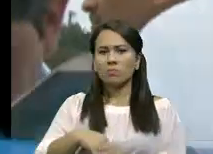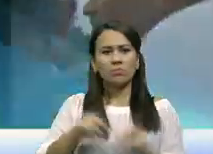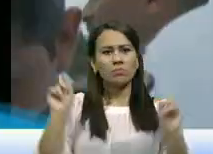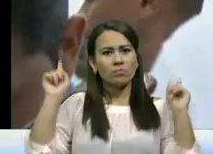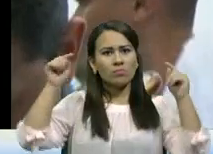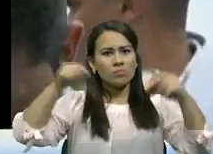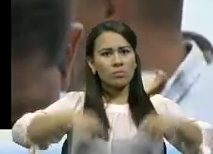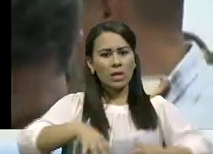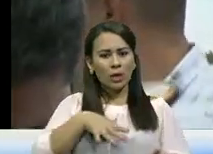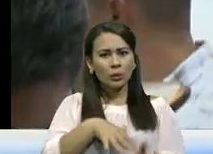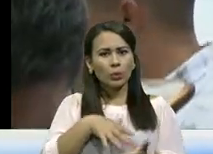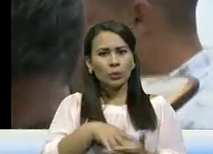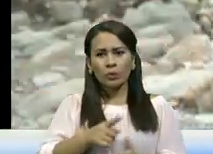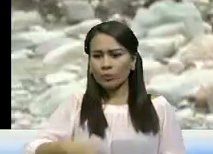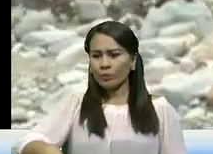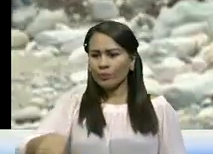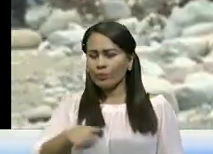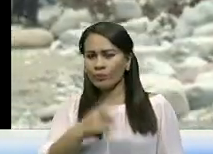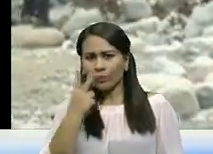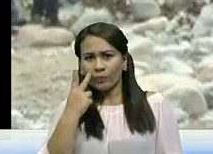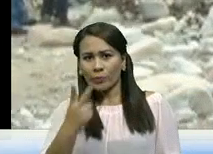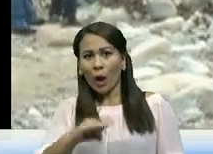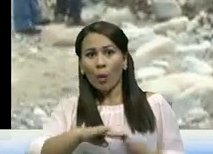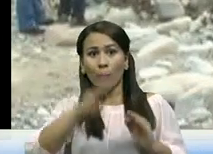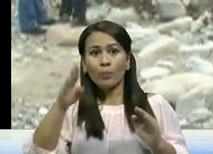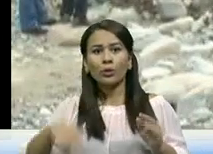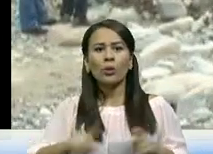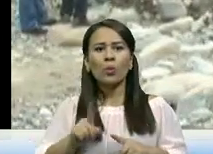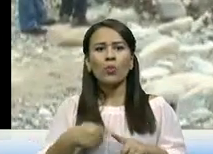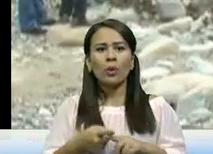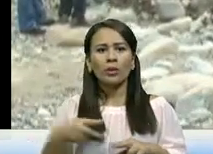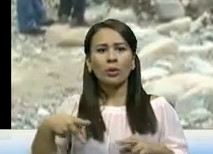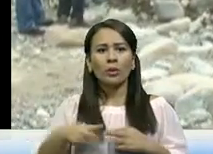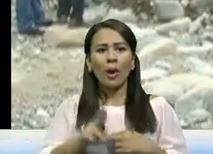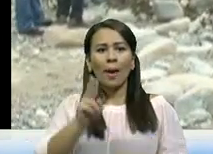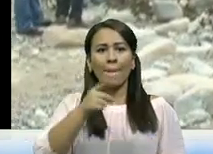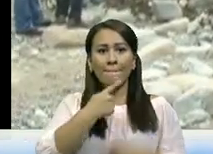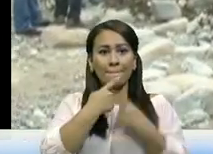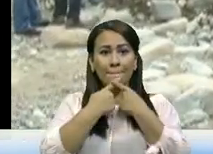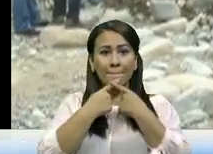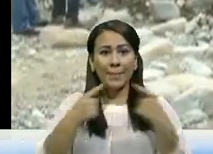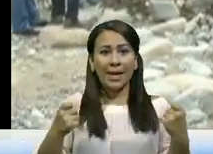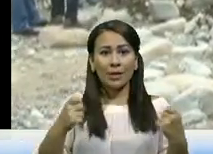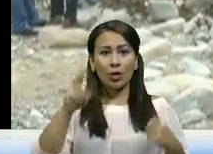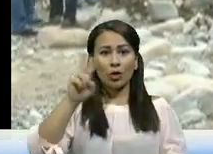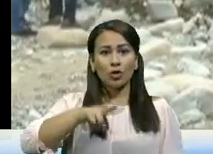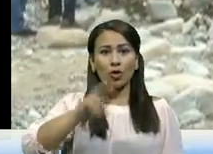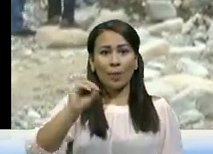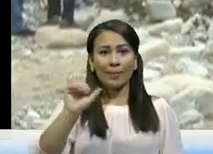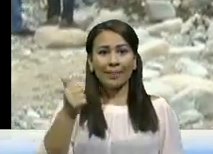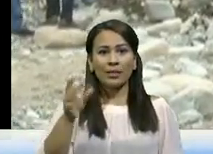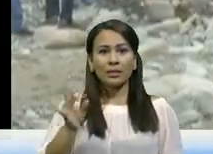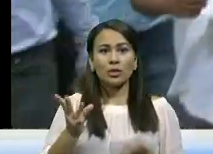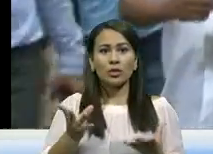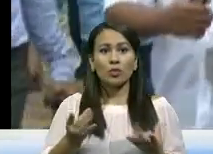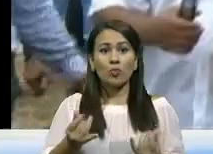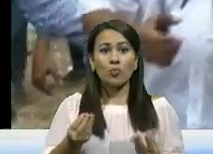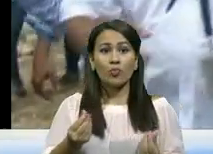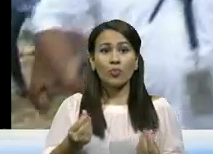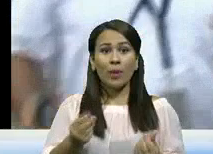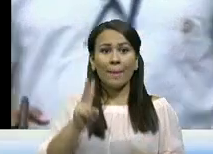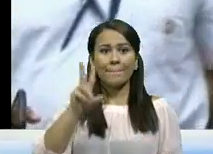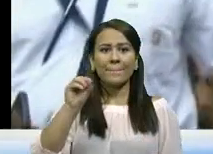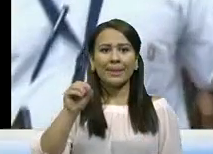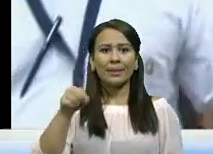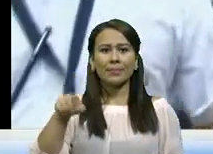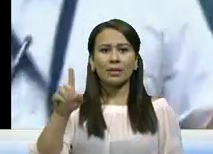los estudios, ni siquiera se han hecho los estudios. Los puentes se inaugurarán en marzo del 2018 con un costo aproximado de 20 millones de dólares